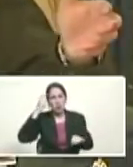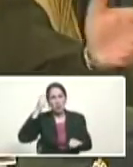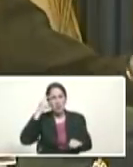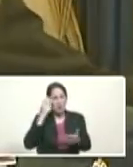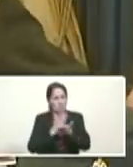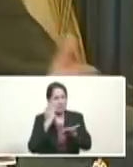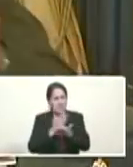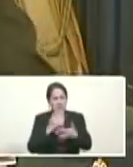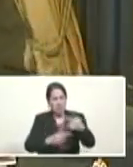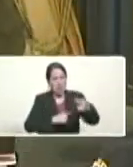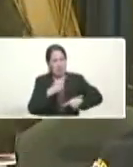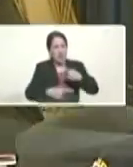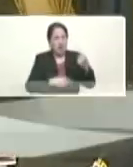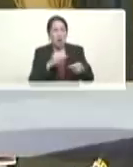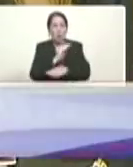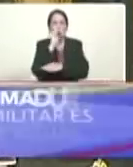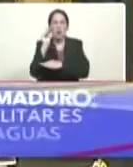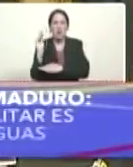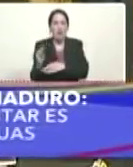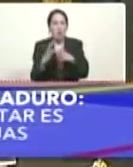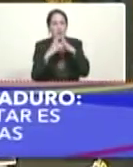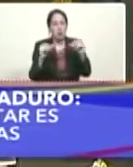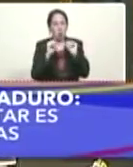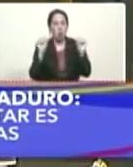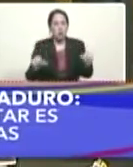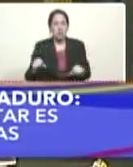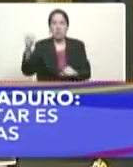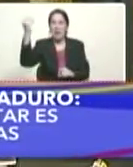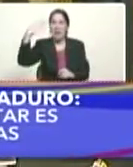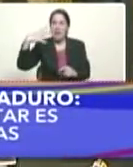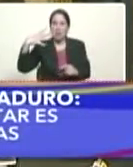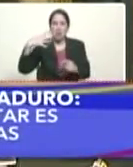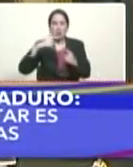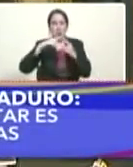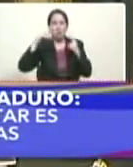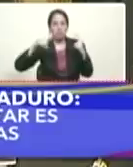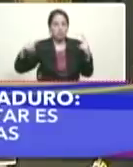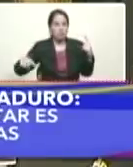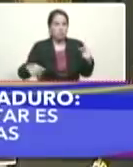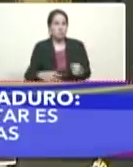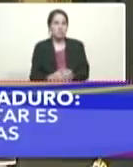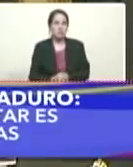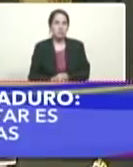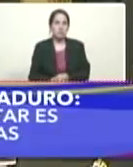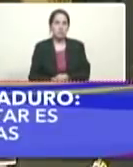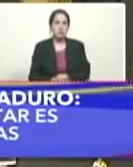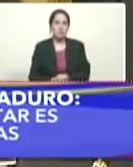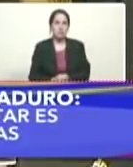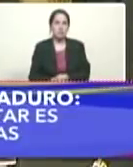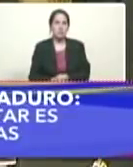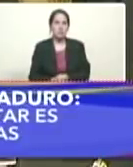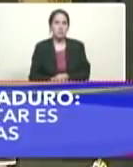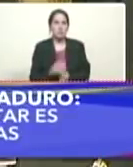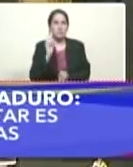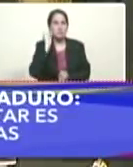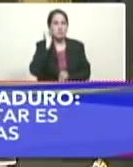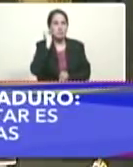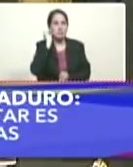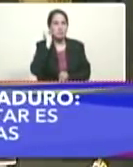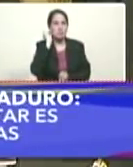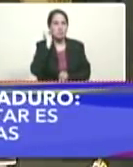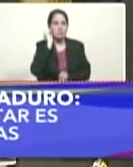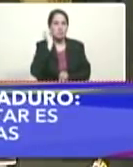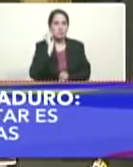la protección a todo el sistema eléctrico ya al ceo comandante estratégico